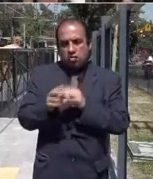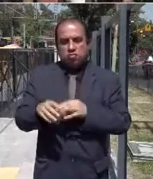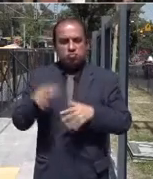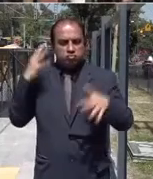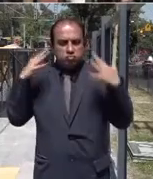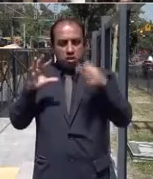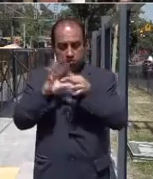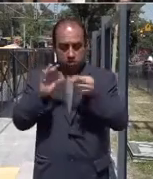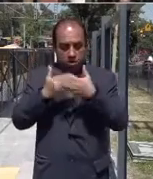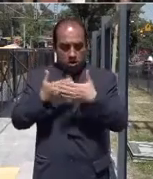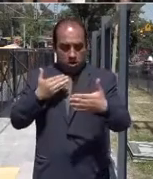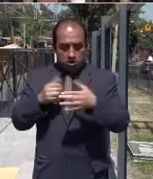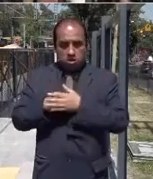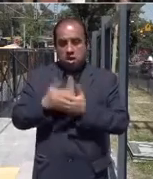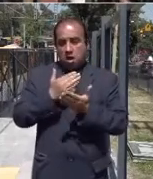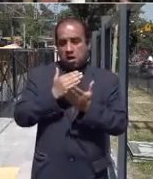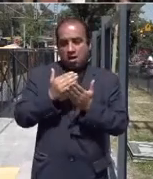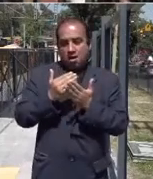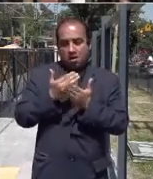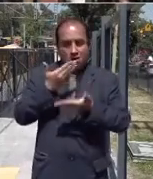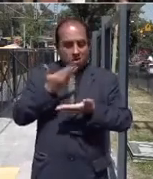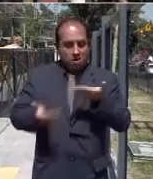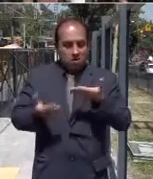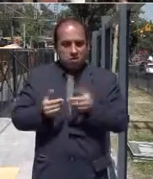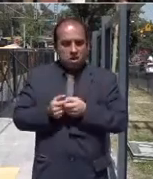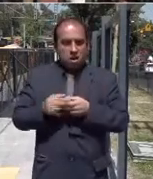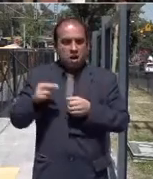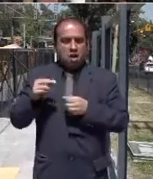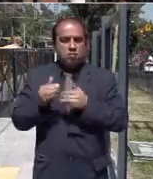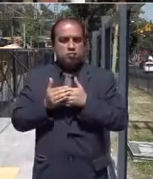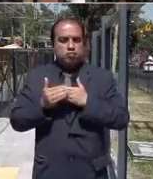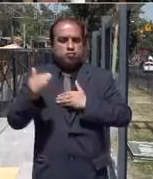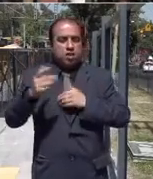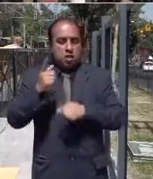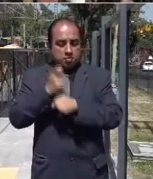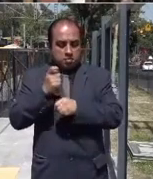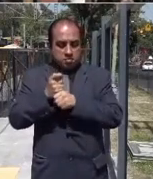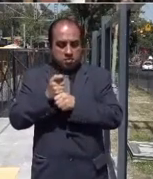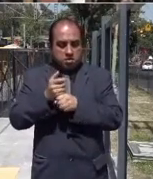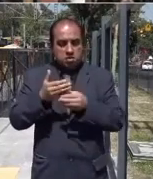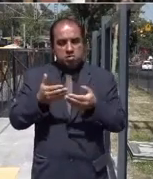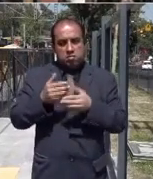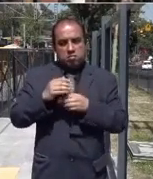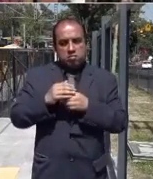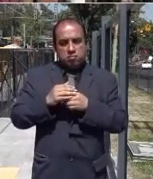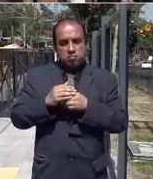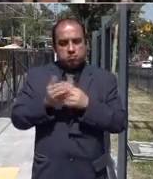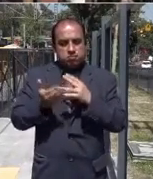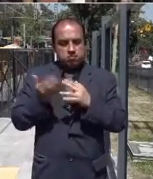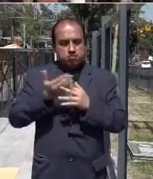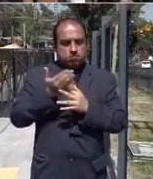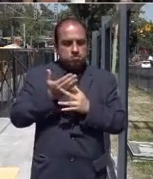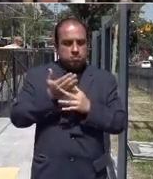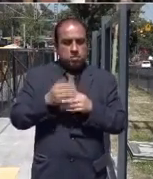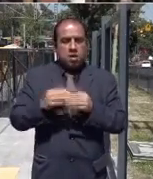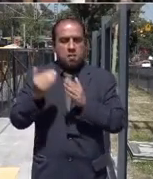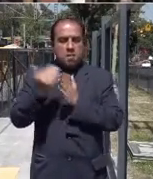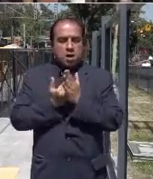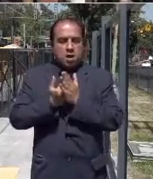ahora las hemos incrementado ya en el primer tramo y así será en el segundo tramo, se reducirán